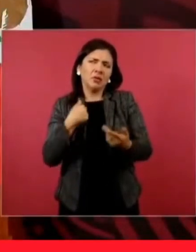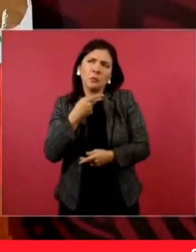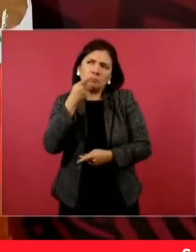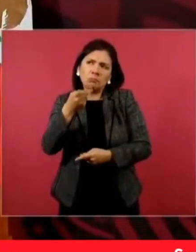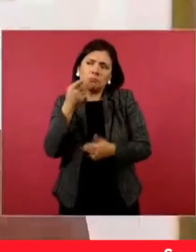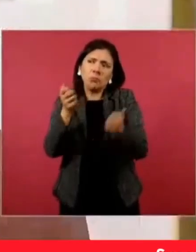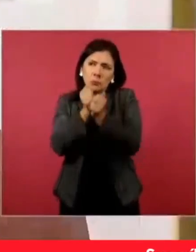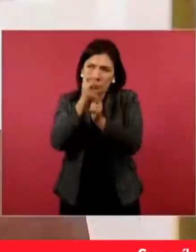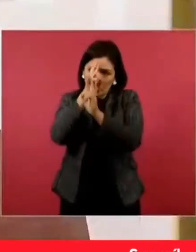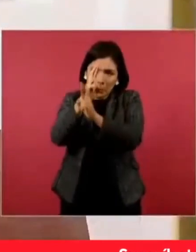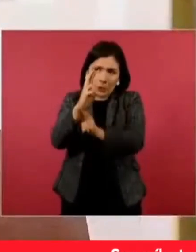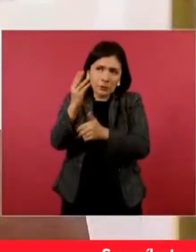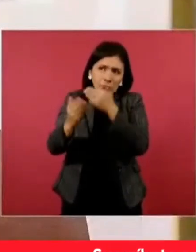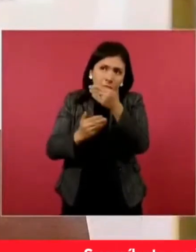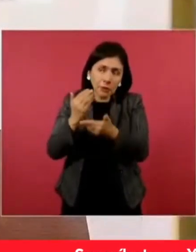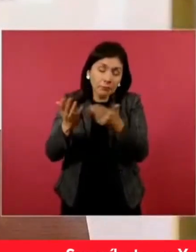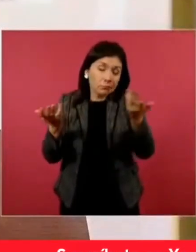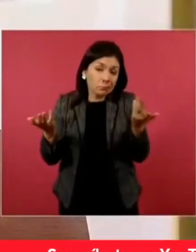respetuosa,